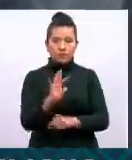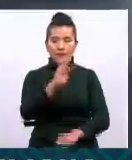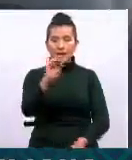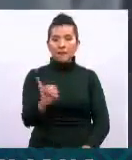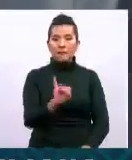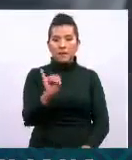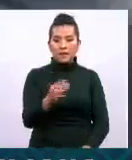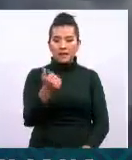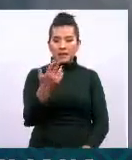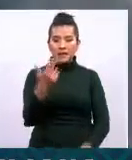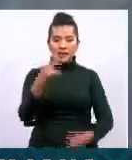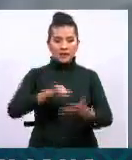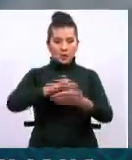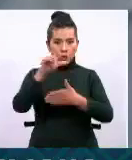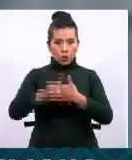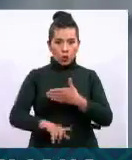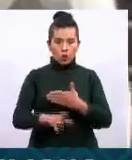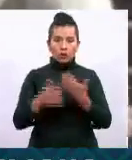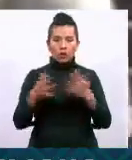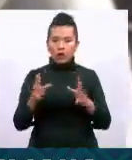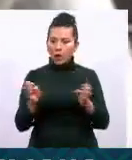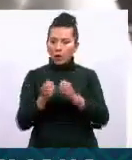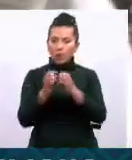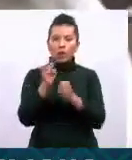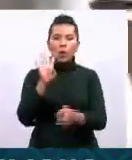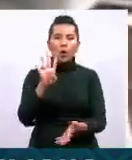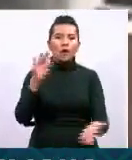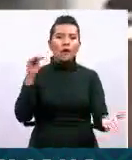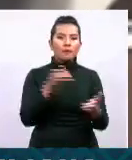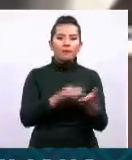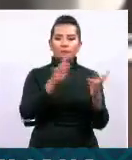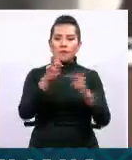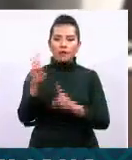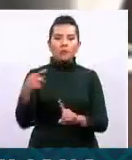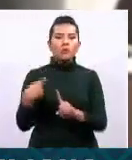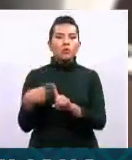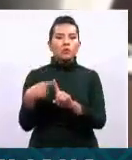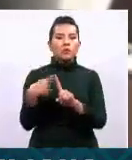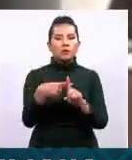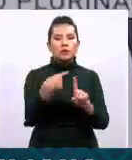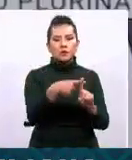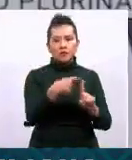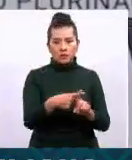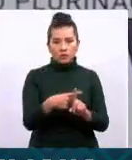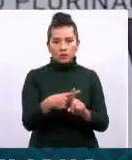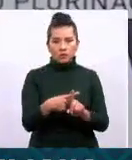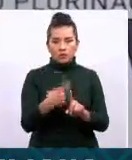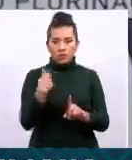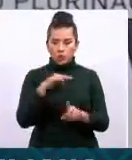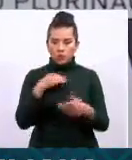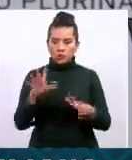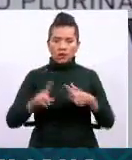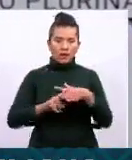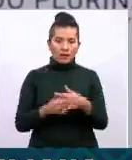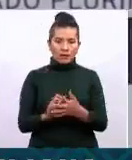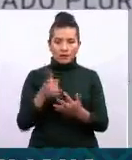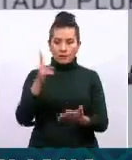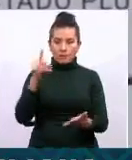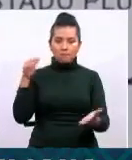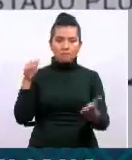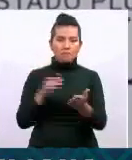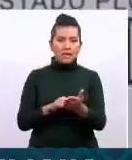miércoles 13 de julio llegó a más de 4.000 casos positivos. Hemos empezado con más de 1.000 casos